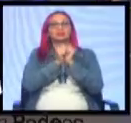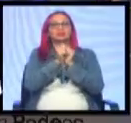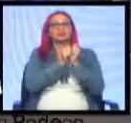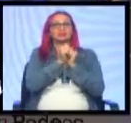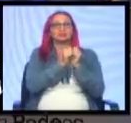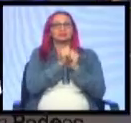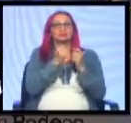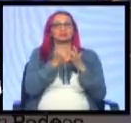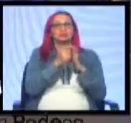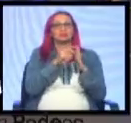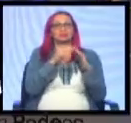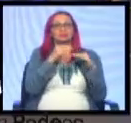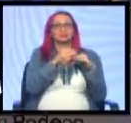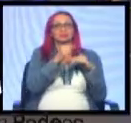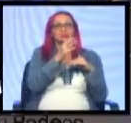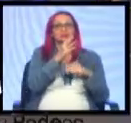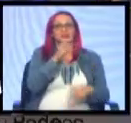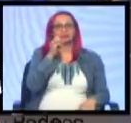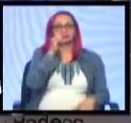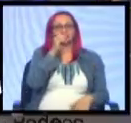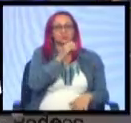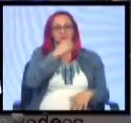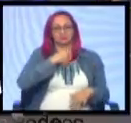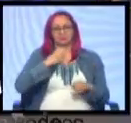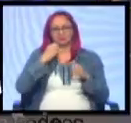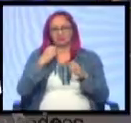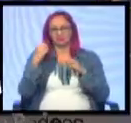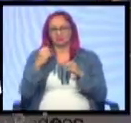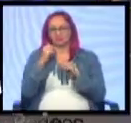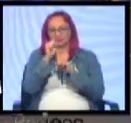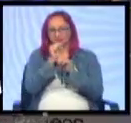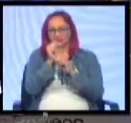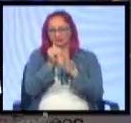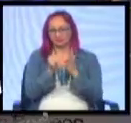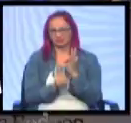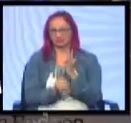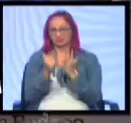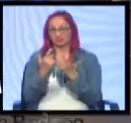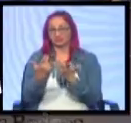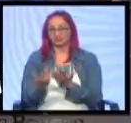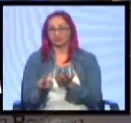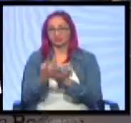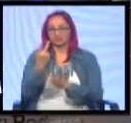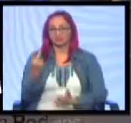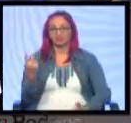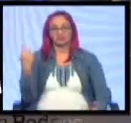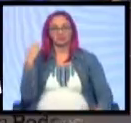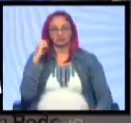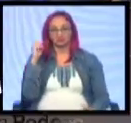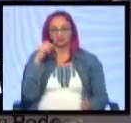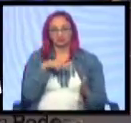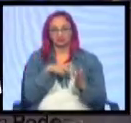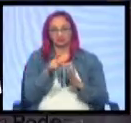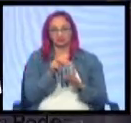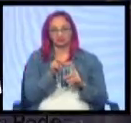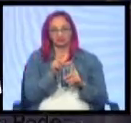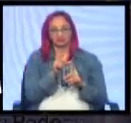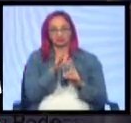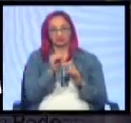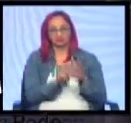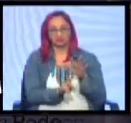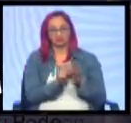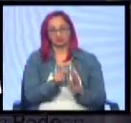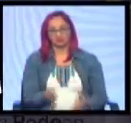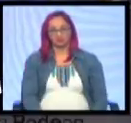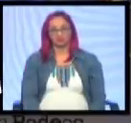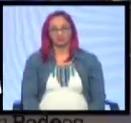tan ridículas? Dice, del 6%. Hay cientos de casos, dice, que lo ganado no alcanza para pagar un alquiler y sacar un